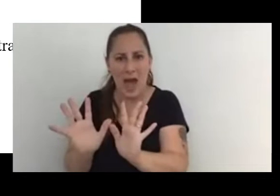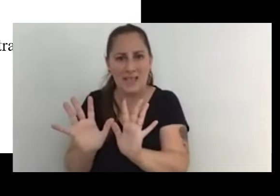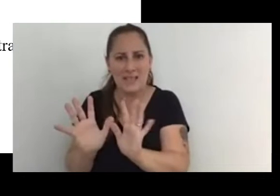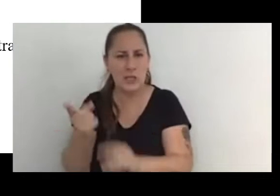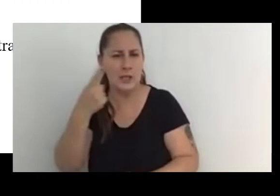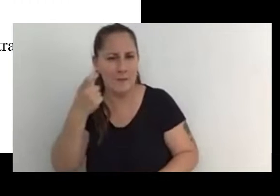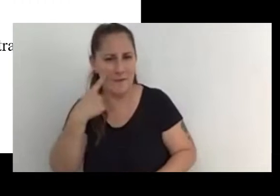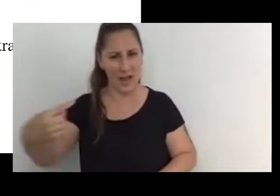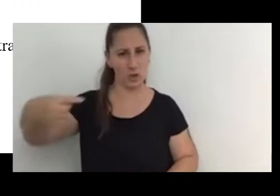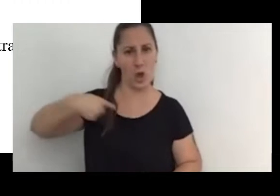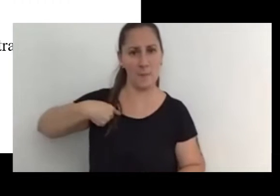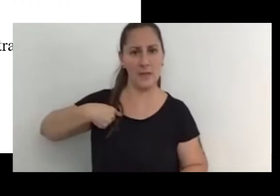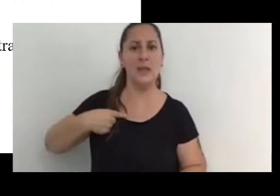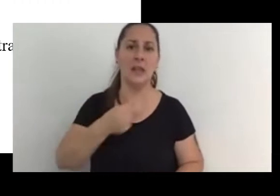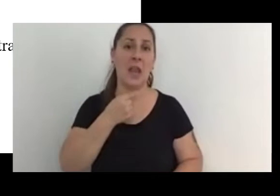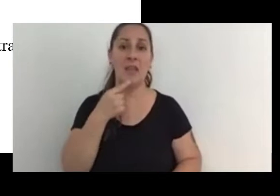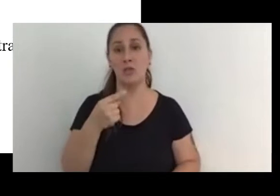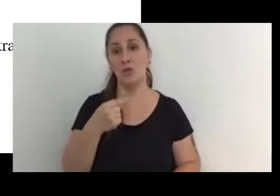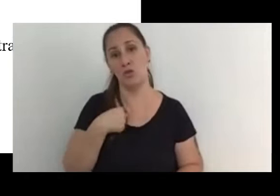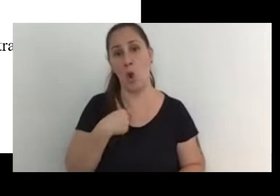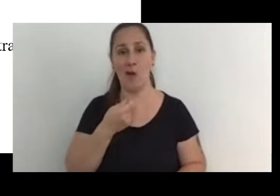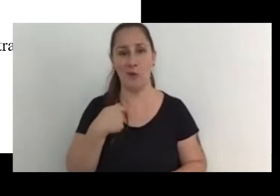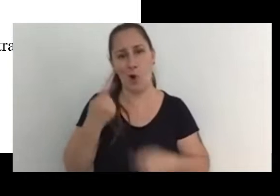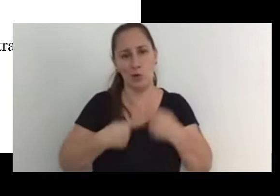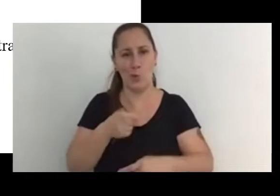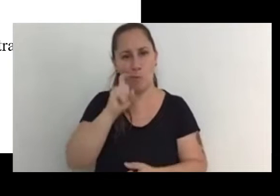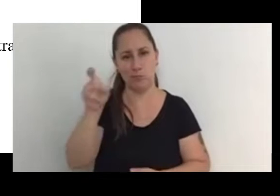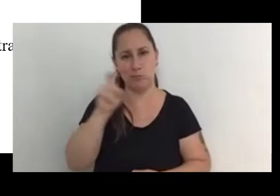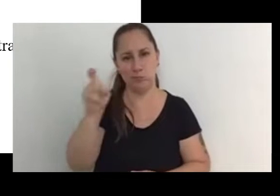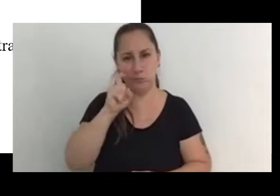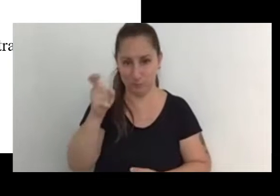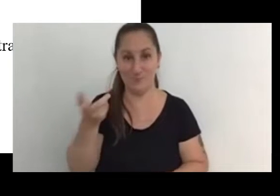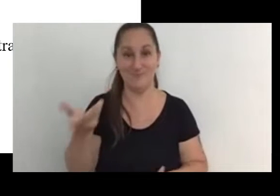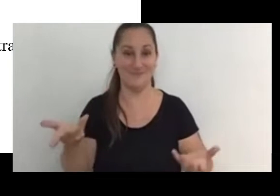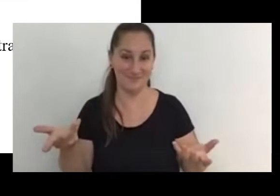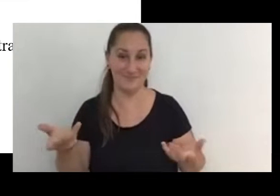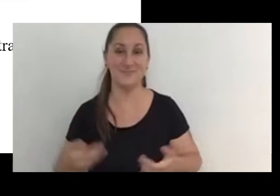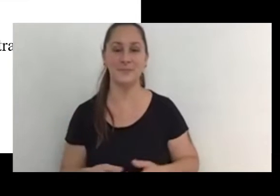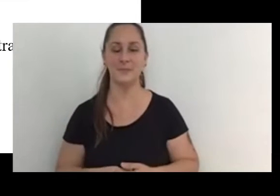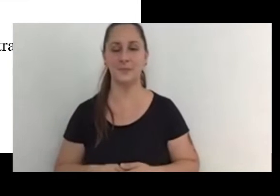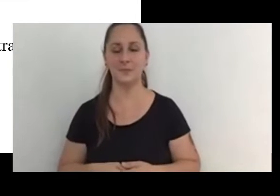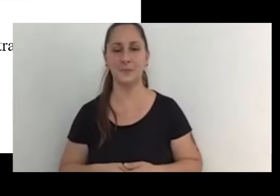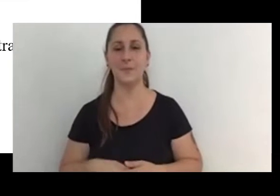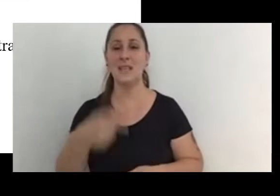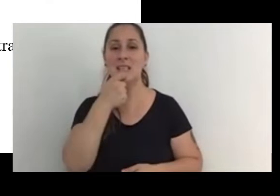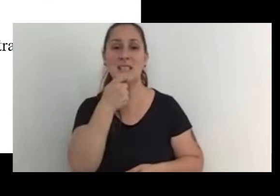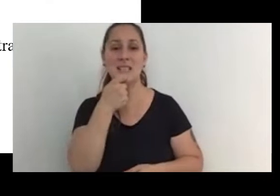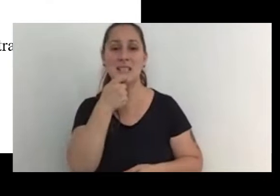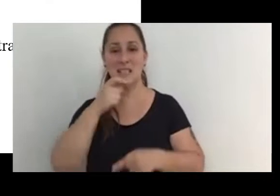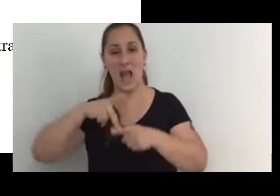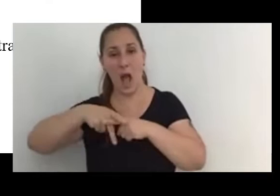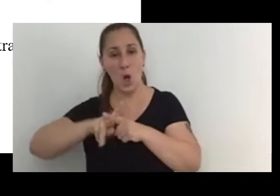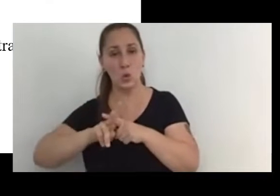verificación, hubiera seguido evadiendo el gravamen. Pero si el ajuste fue por una